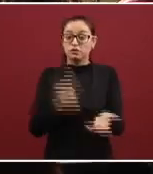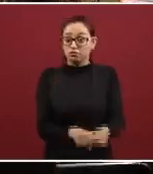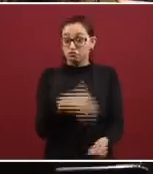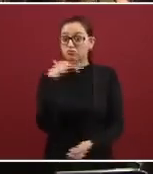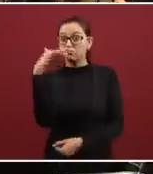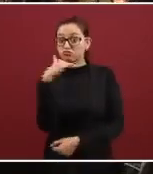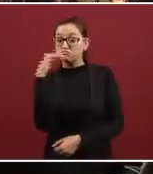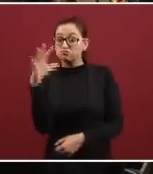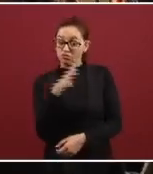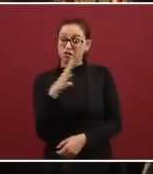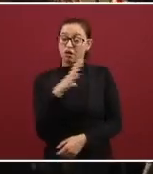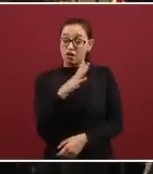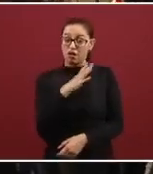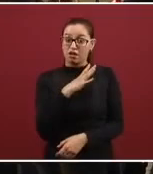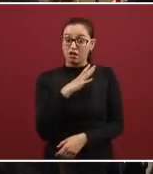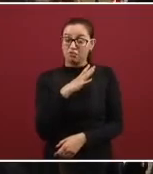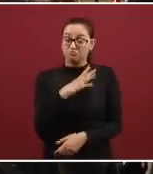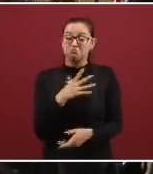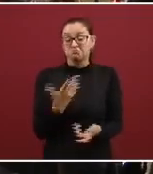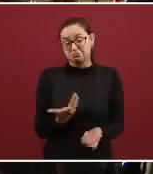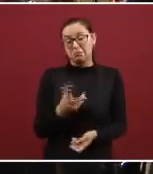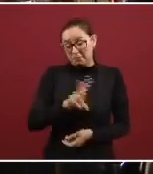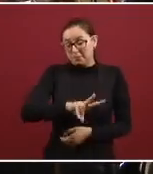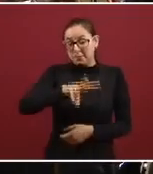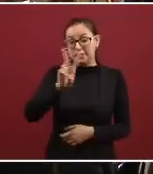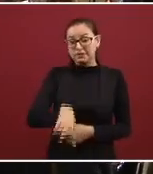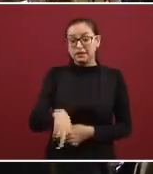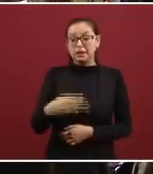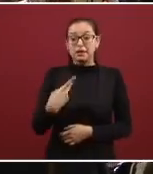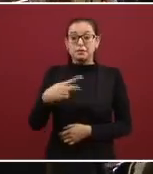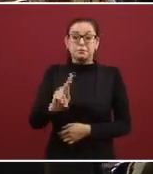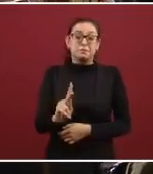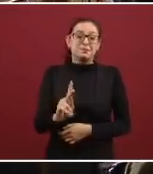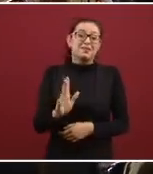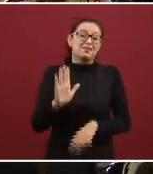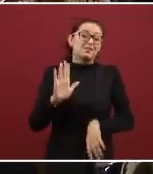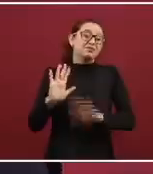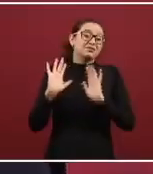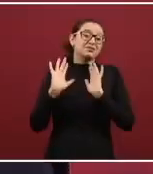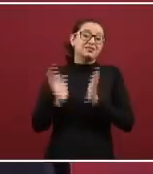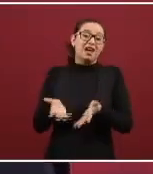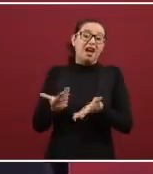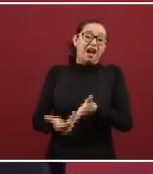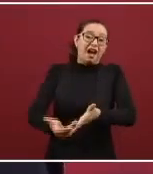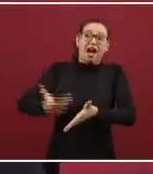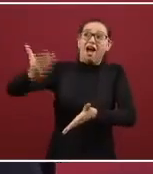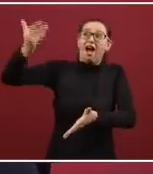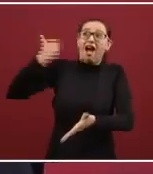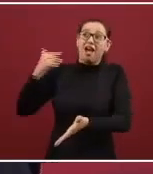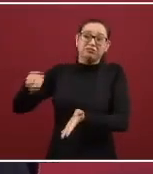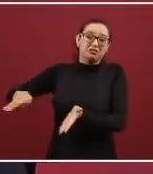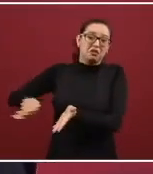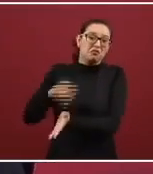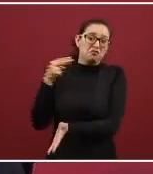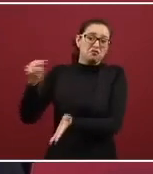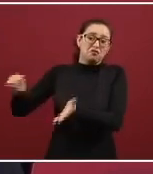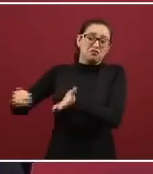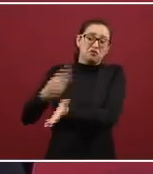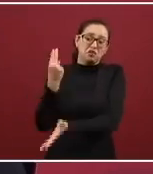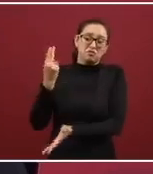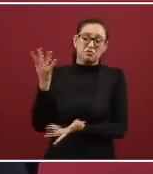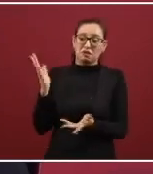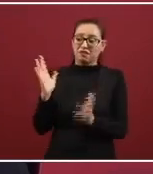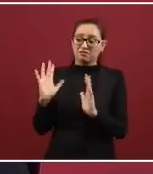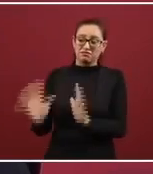ya fueron contratos de pozos que estaban produciendo, de campos que estaban en